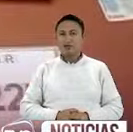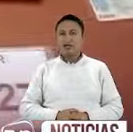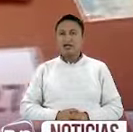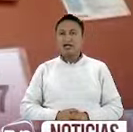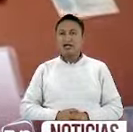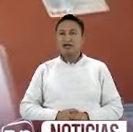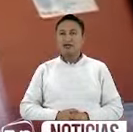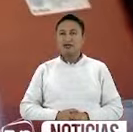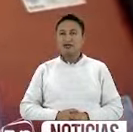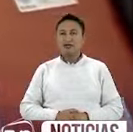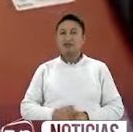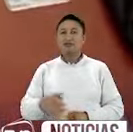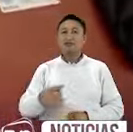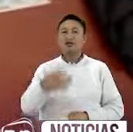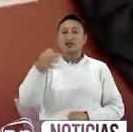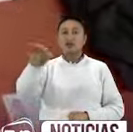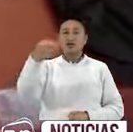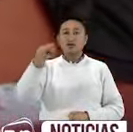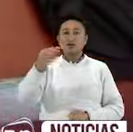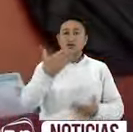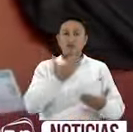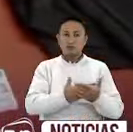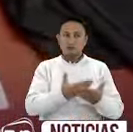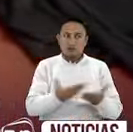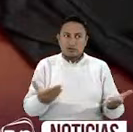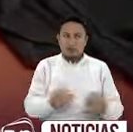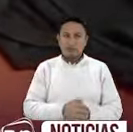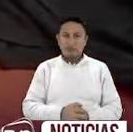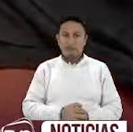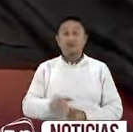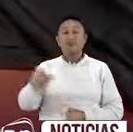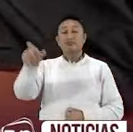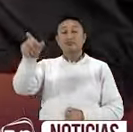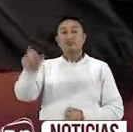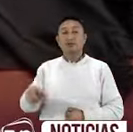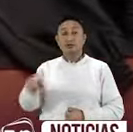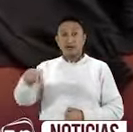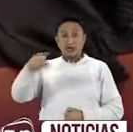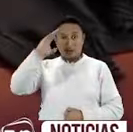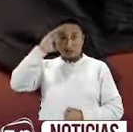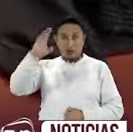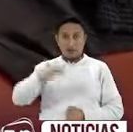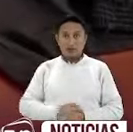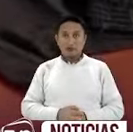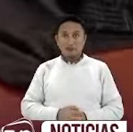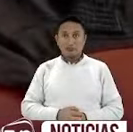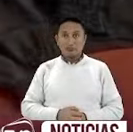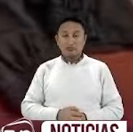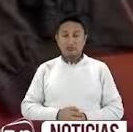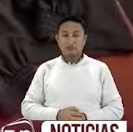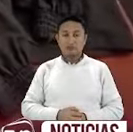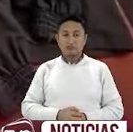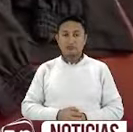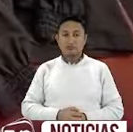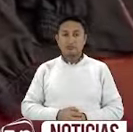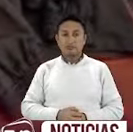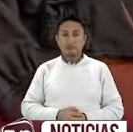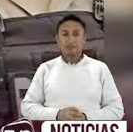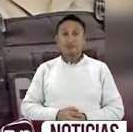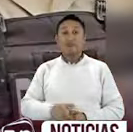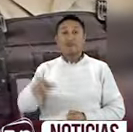unas esposas, documentos y otros indicios. Y es que el detenido era policía. Así es, tal como le